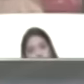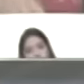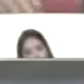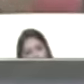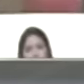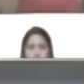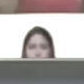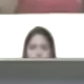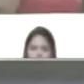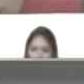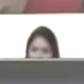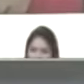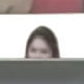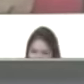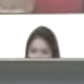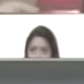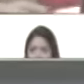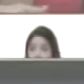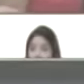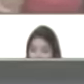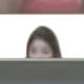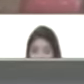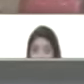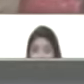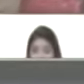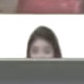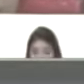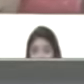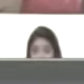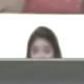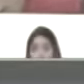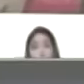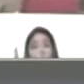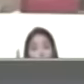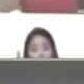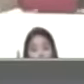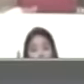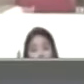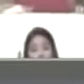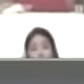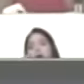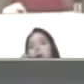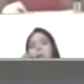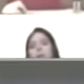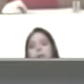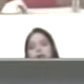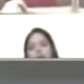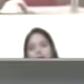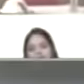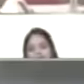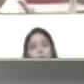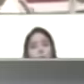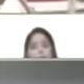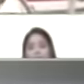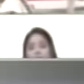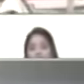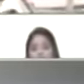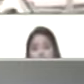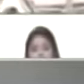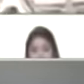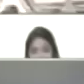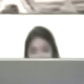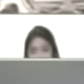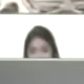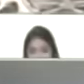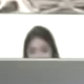practicando deporte. Aquí en la mesa me acompaña la licenciada Betty Labrador, que es la directora de salud. Me